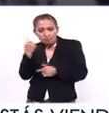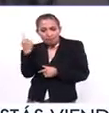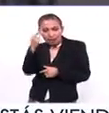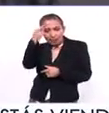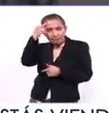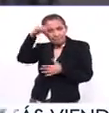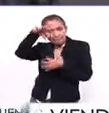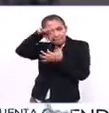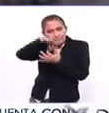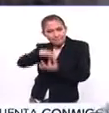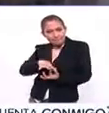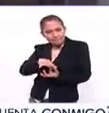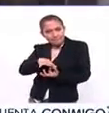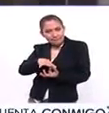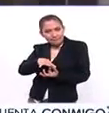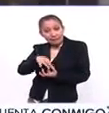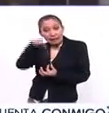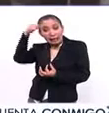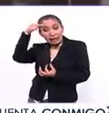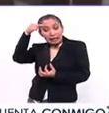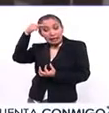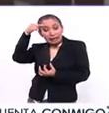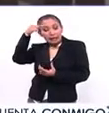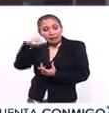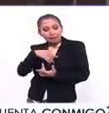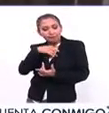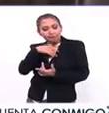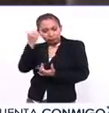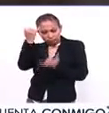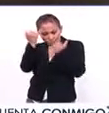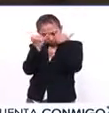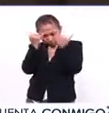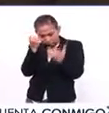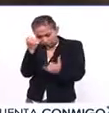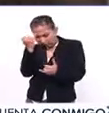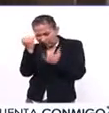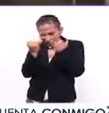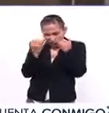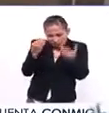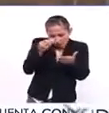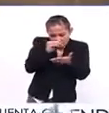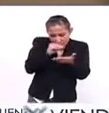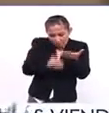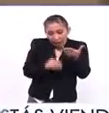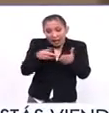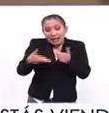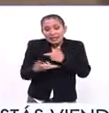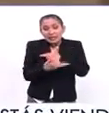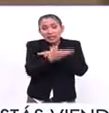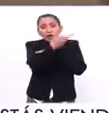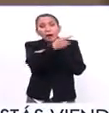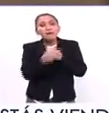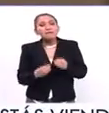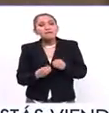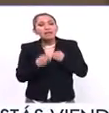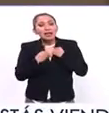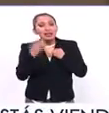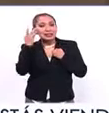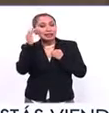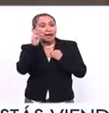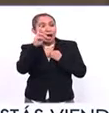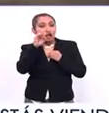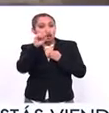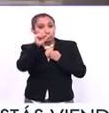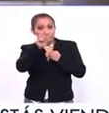al subconsciente. Desde allí construye su propuesta El río viviente de Santa Rosa,